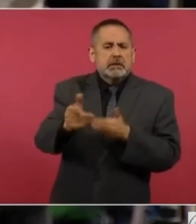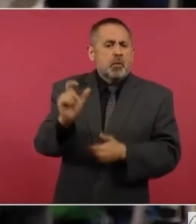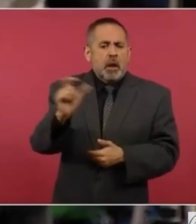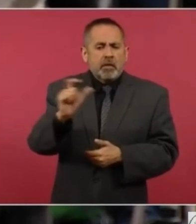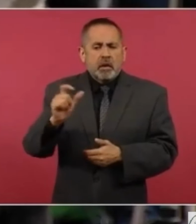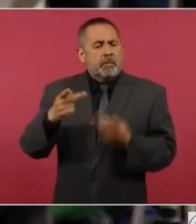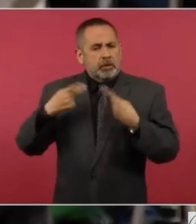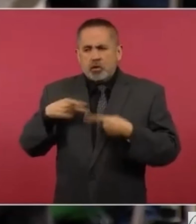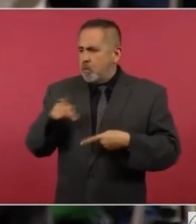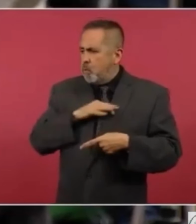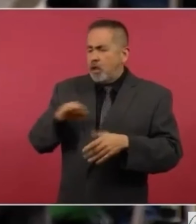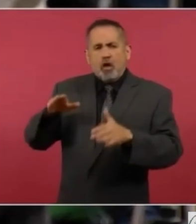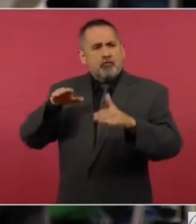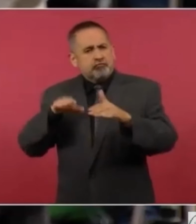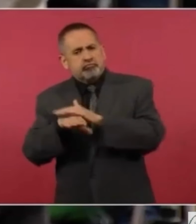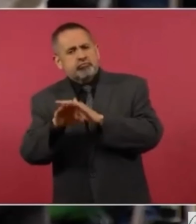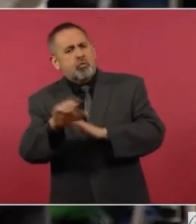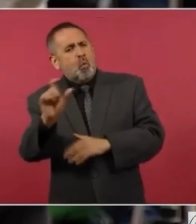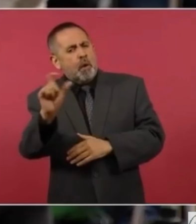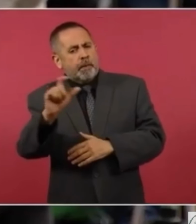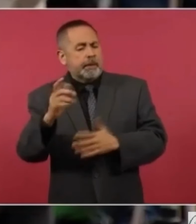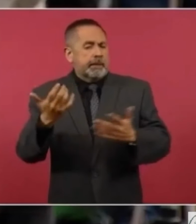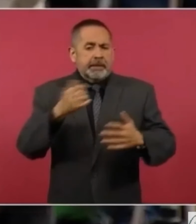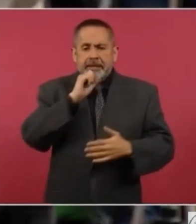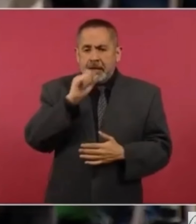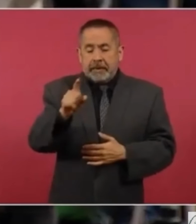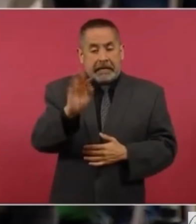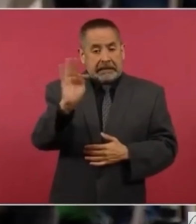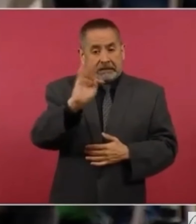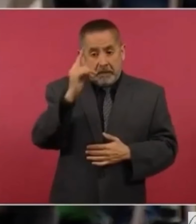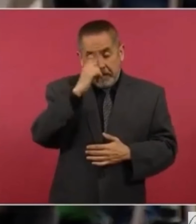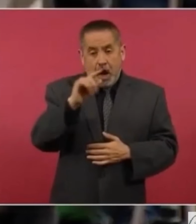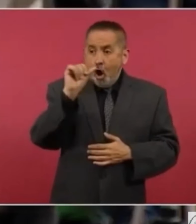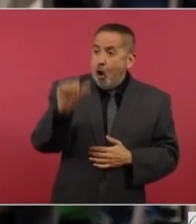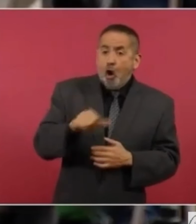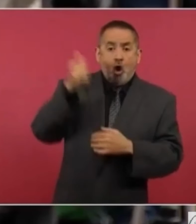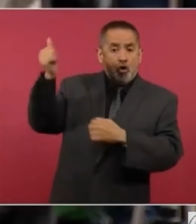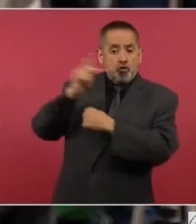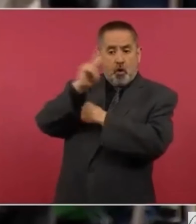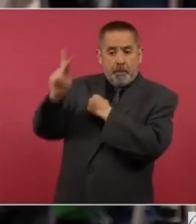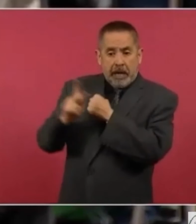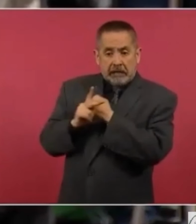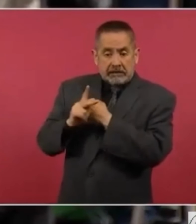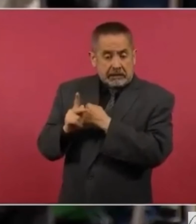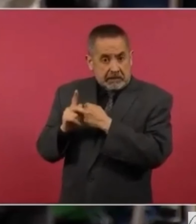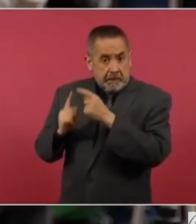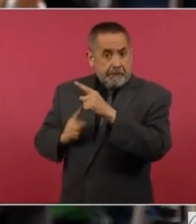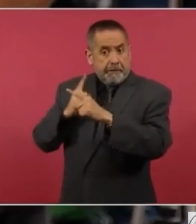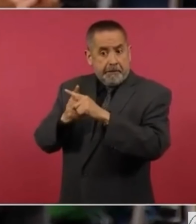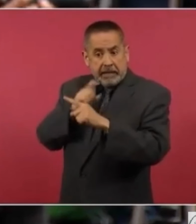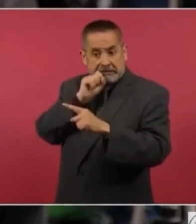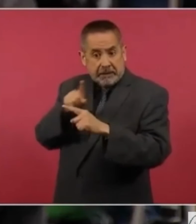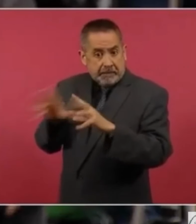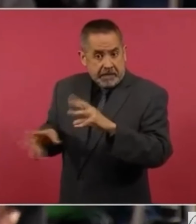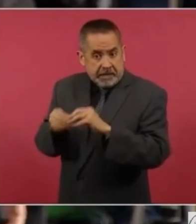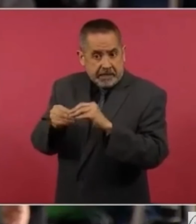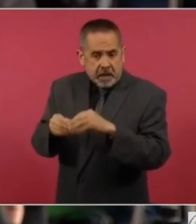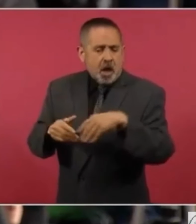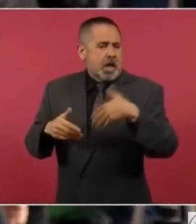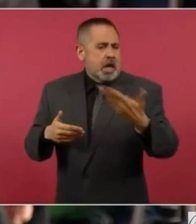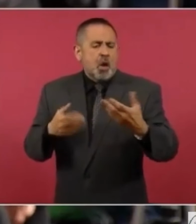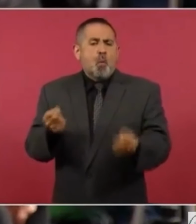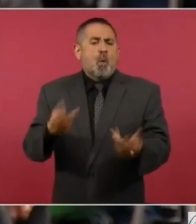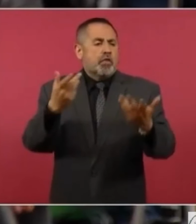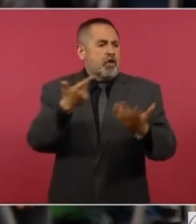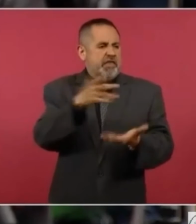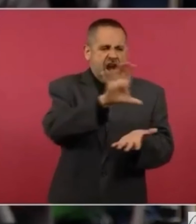recibir? Si esto también se podría para algunas otras naciones, si se podrían sumar, y qué cantidad va a invertir